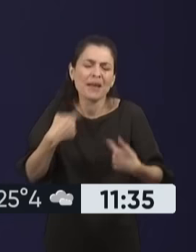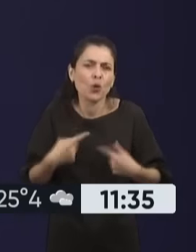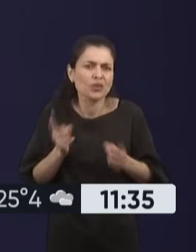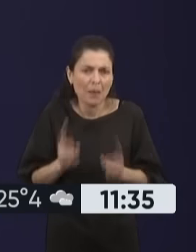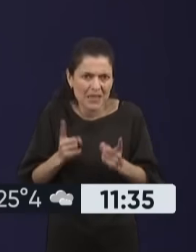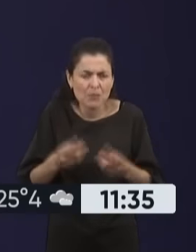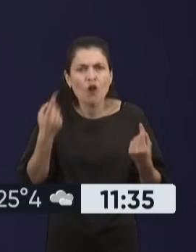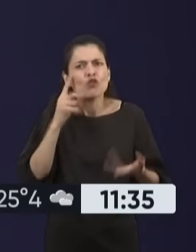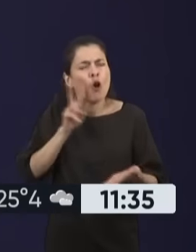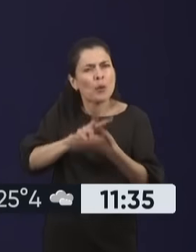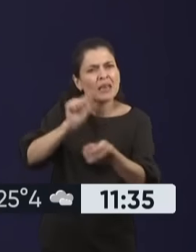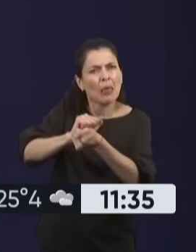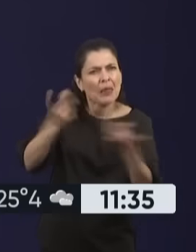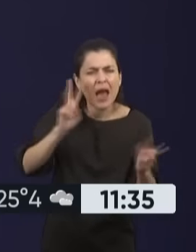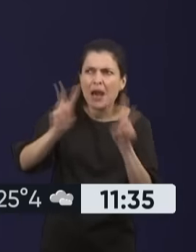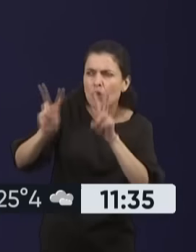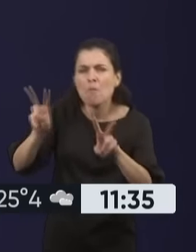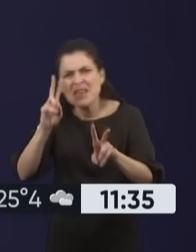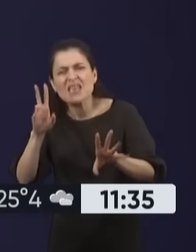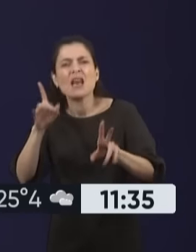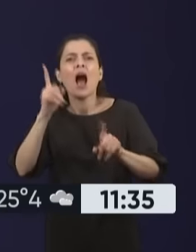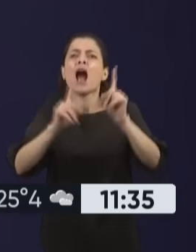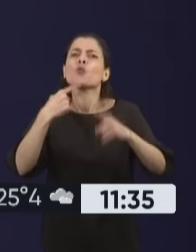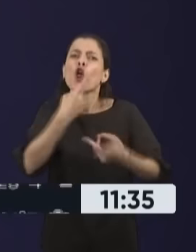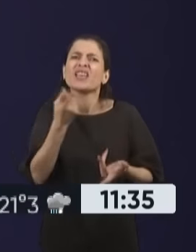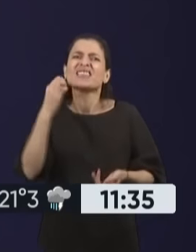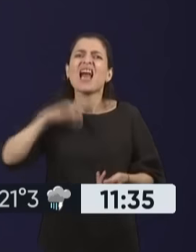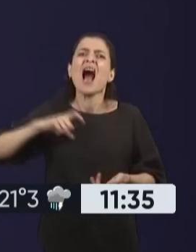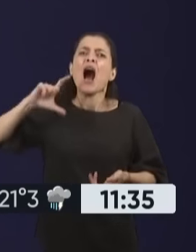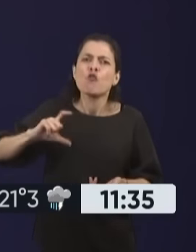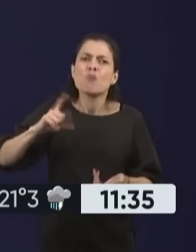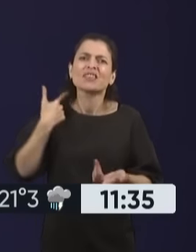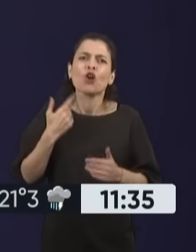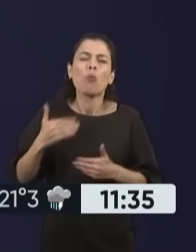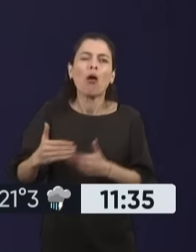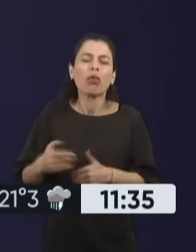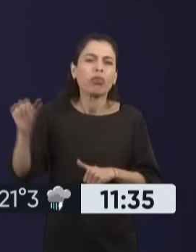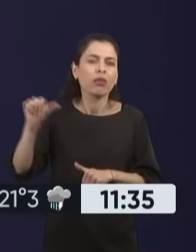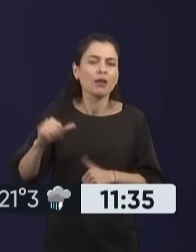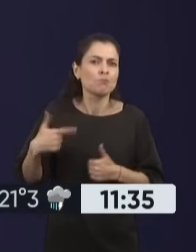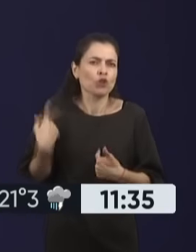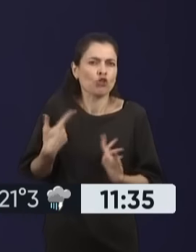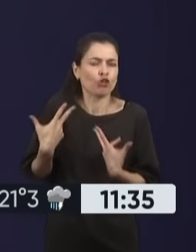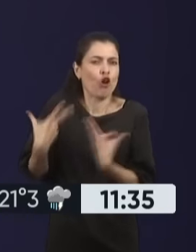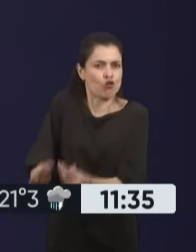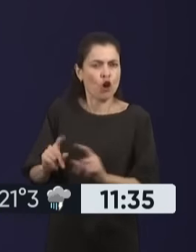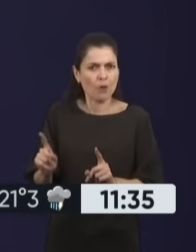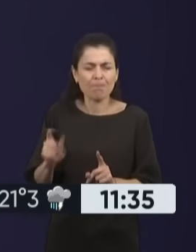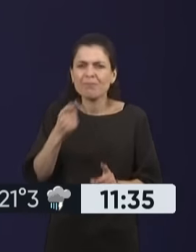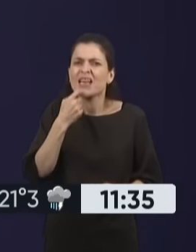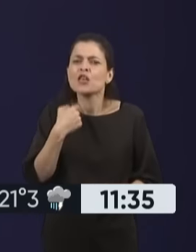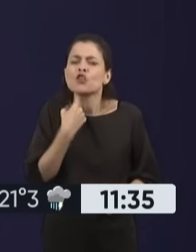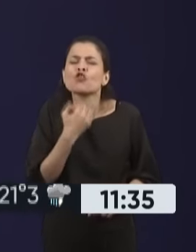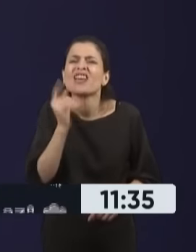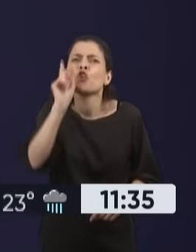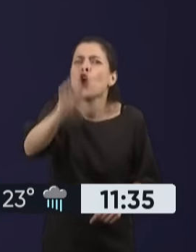medios leí que íbamos a retrasar los aumentos y que el la verdad que no sé de dónde de dónde Cuál es la Fuente